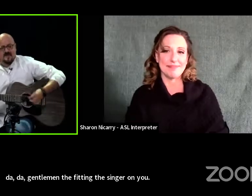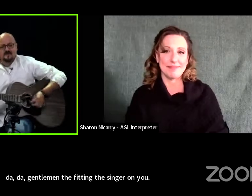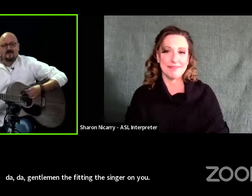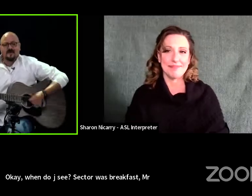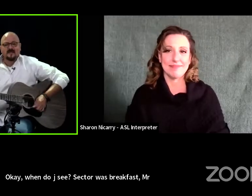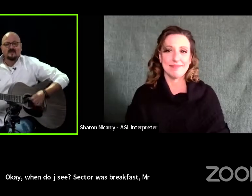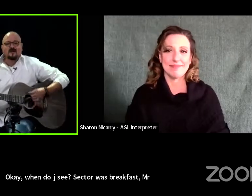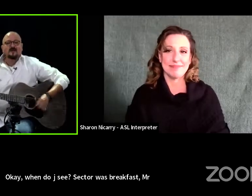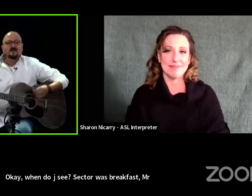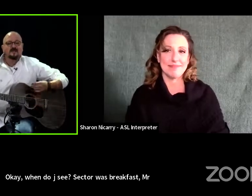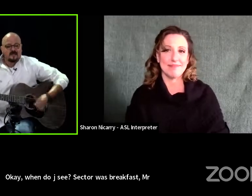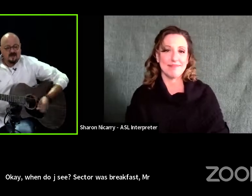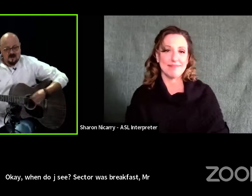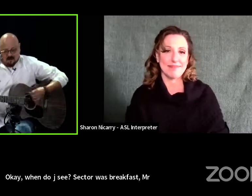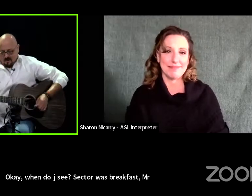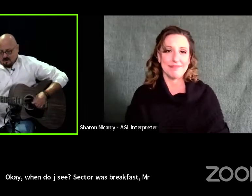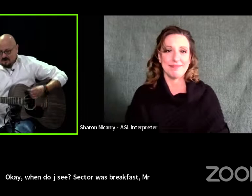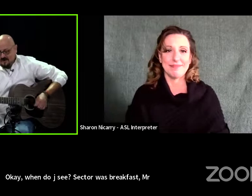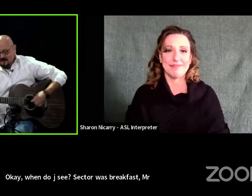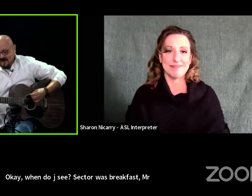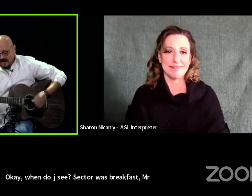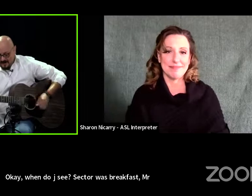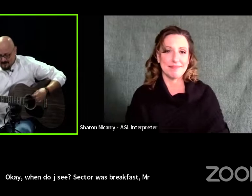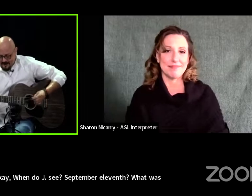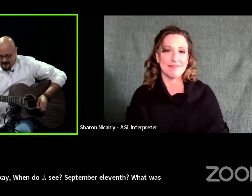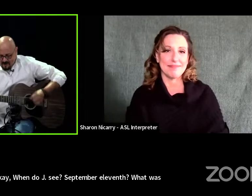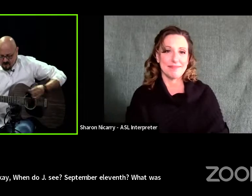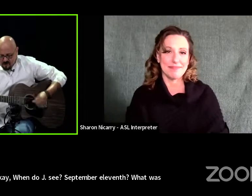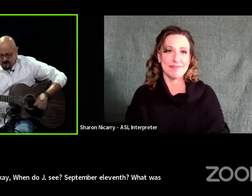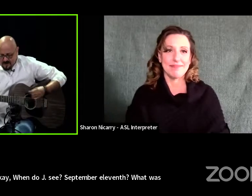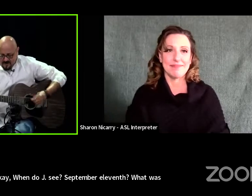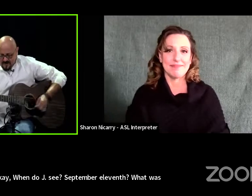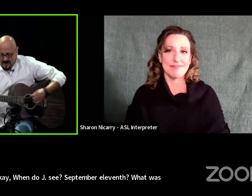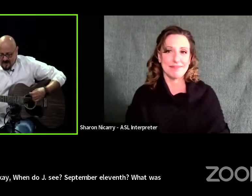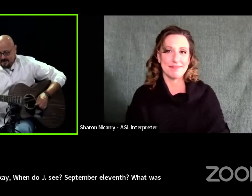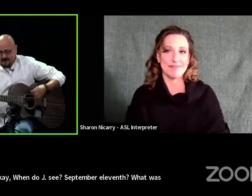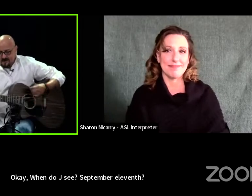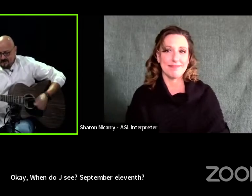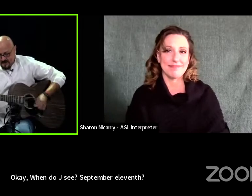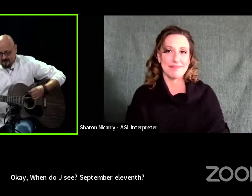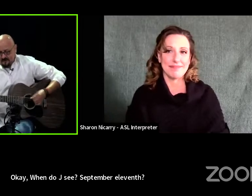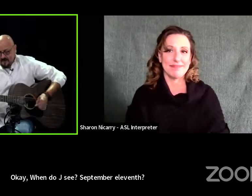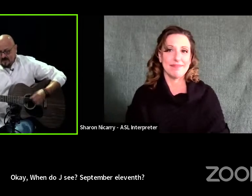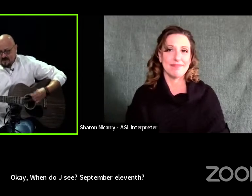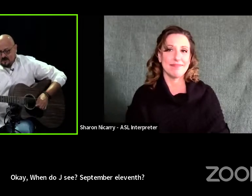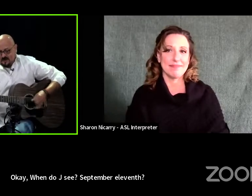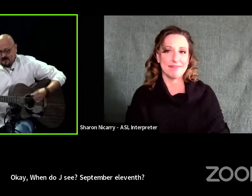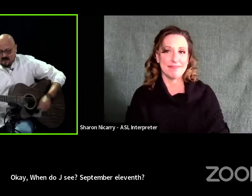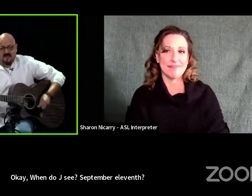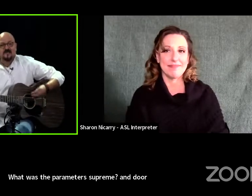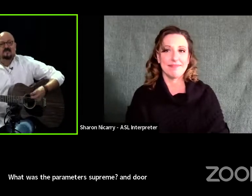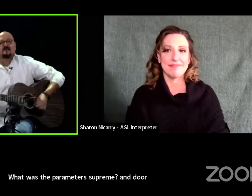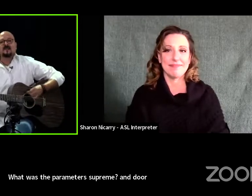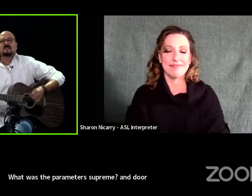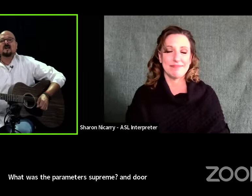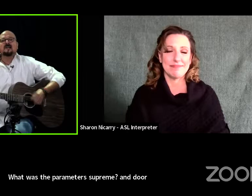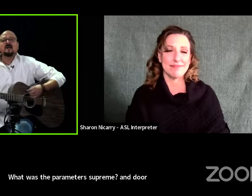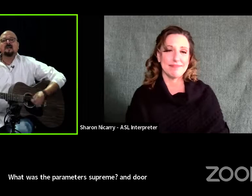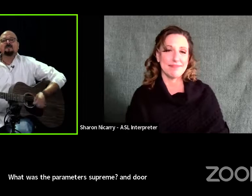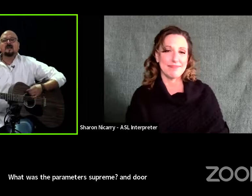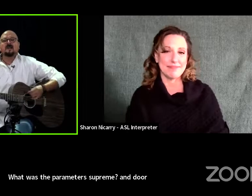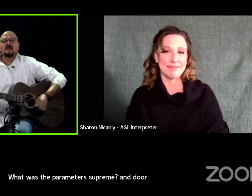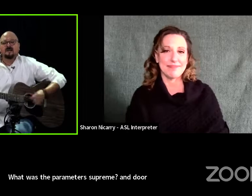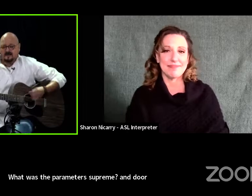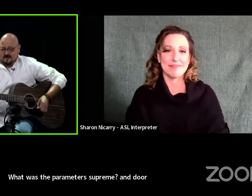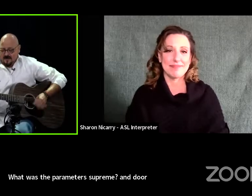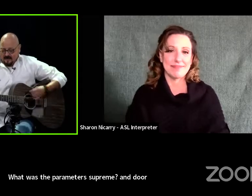me sales debiendo. ¿Cómo has de pagarme tanto sufrimiento? Por eso te quedas abrazada